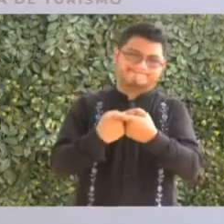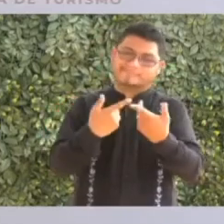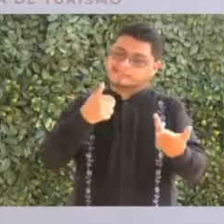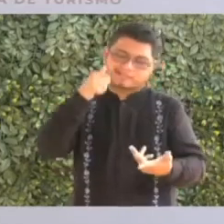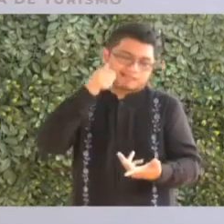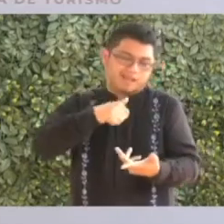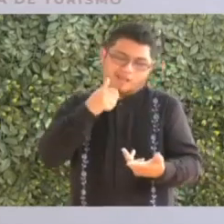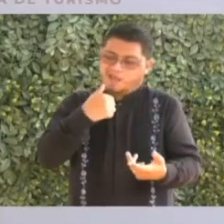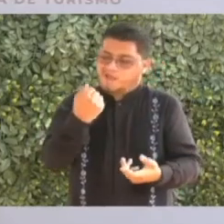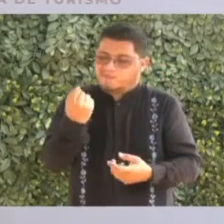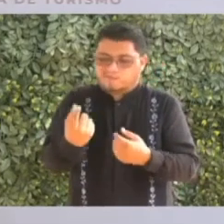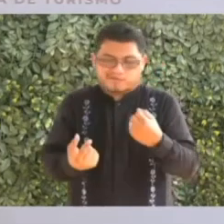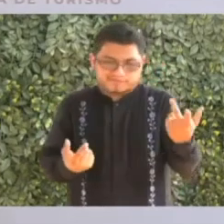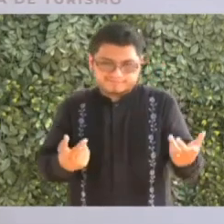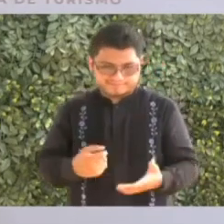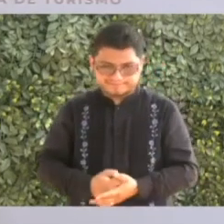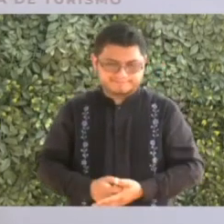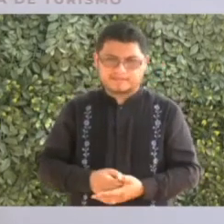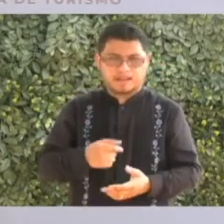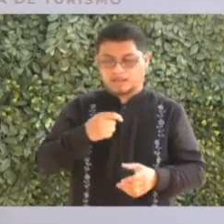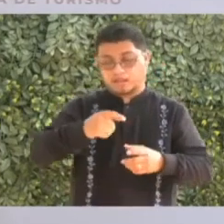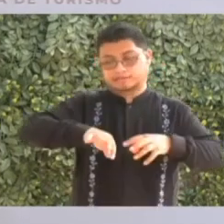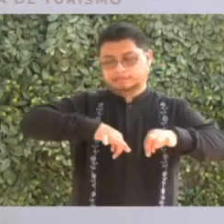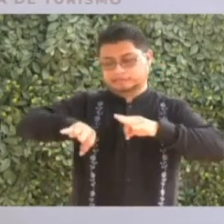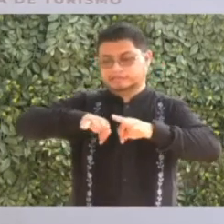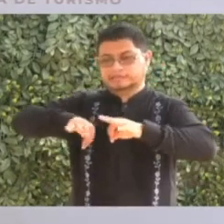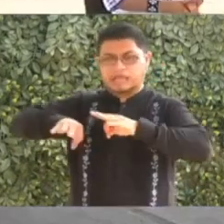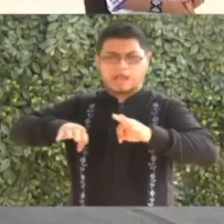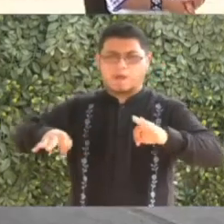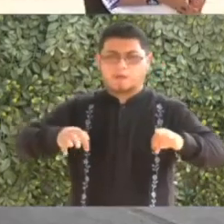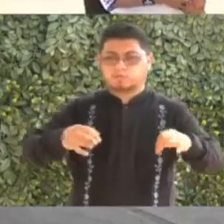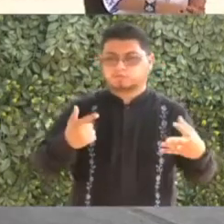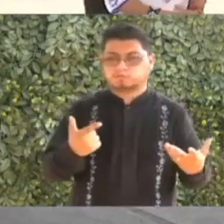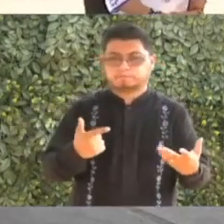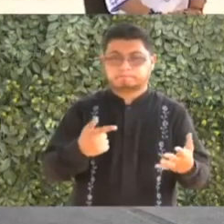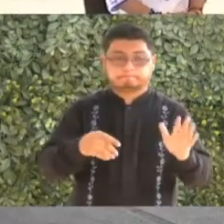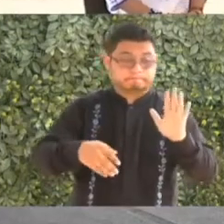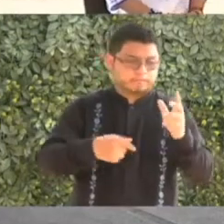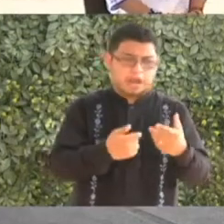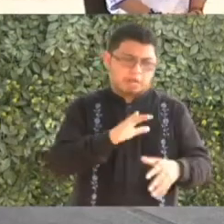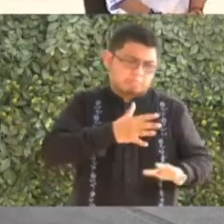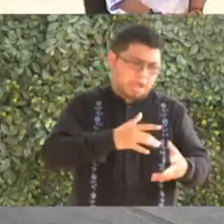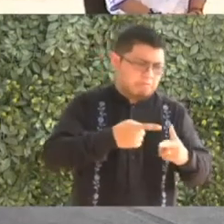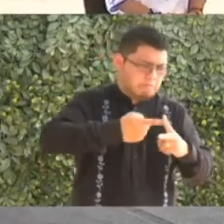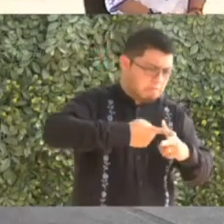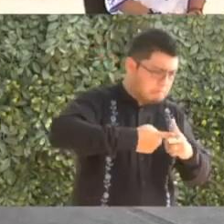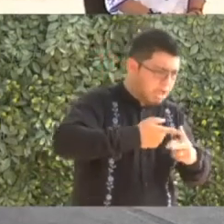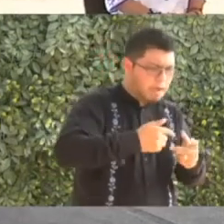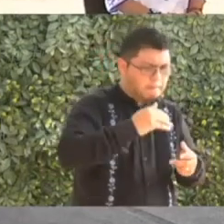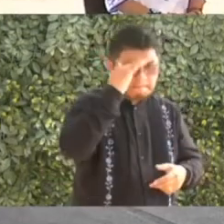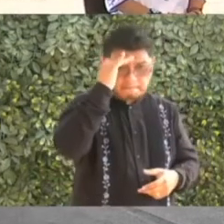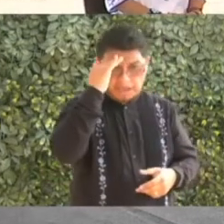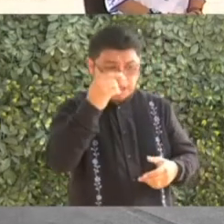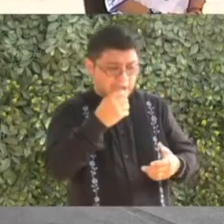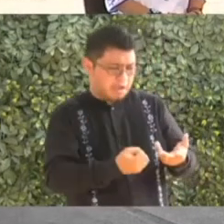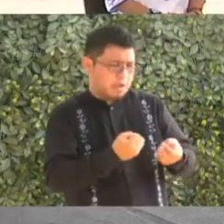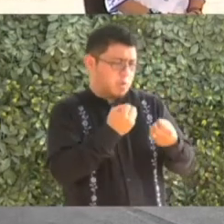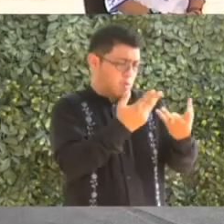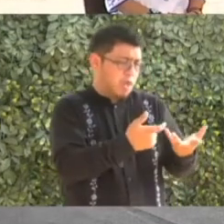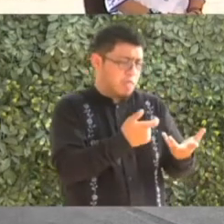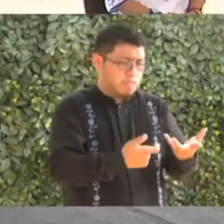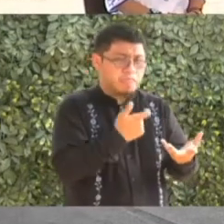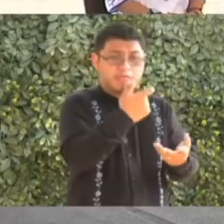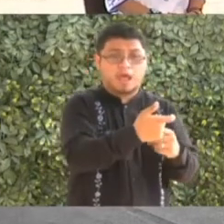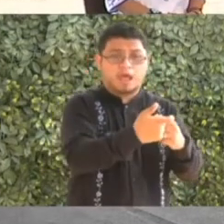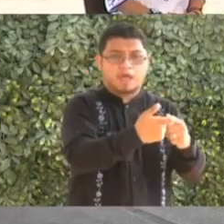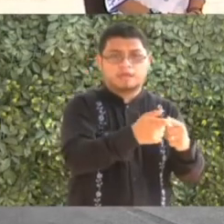una justificación y una obra que se estimaba en una cantidad costaba el doble